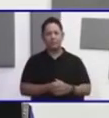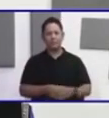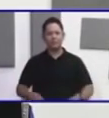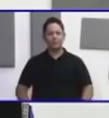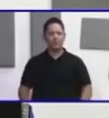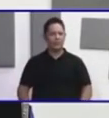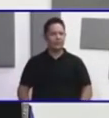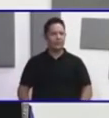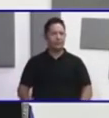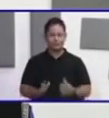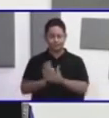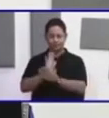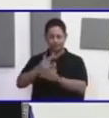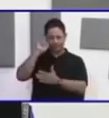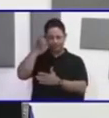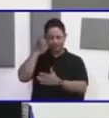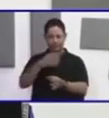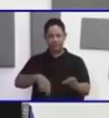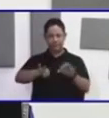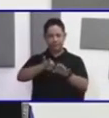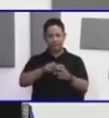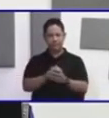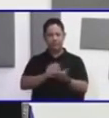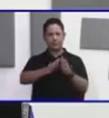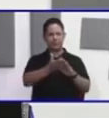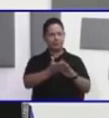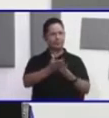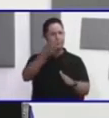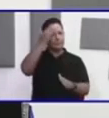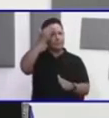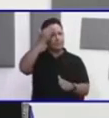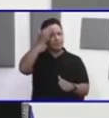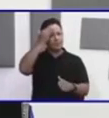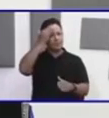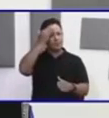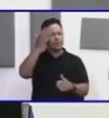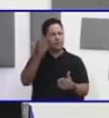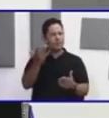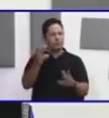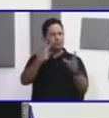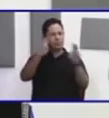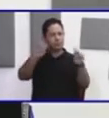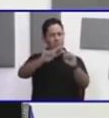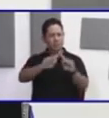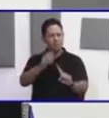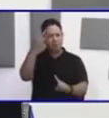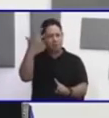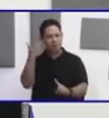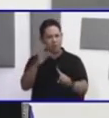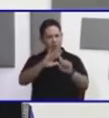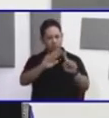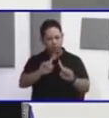señor gobernador, es muy importante que la comunidad sepa todos los pormenores que día a día hacen